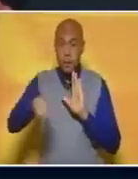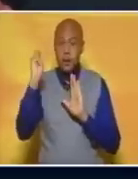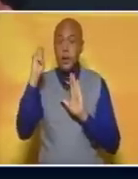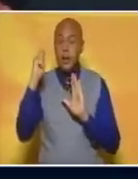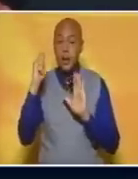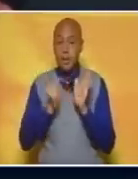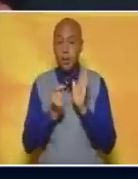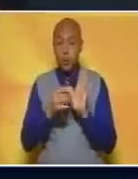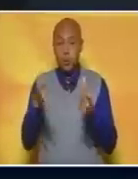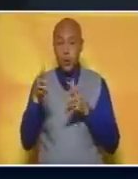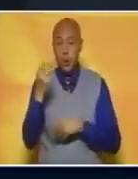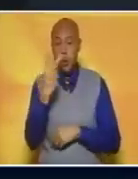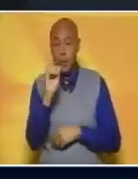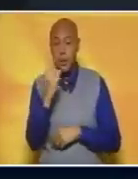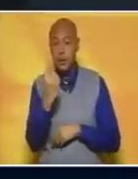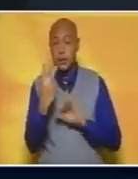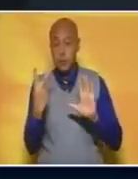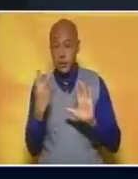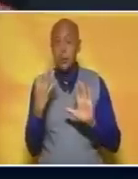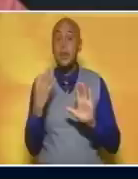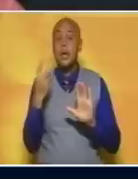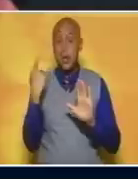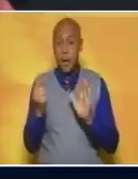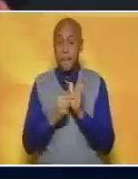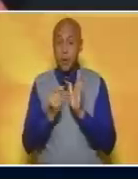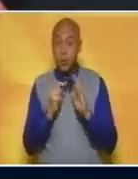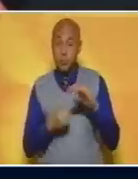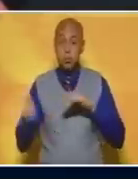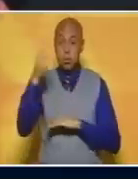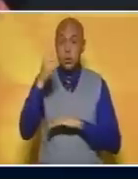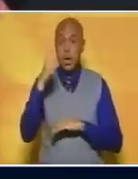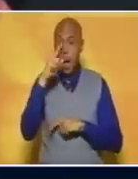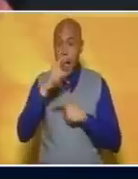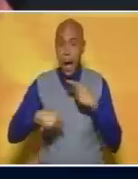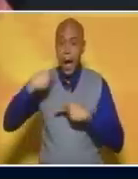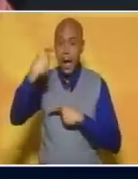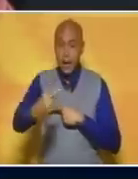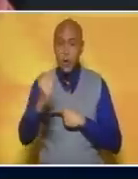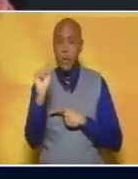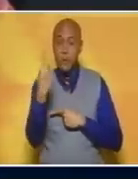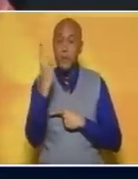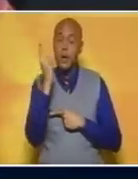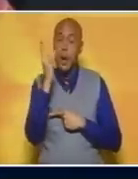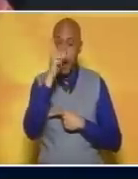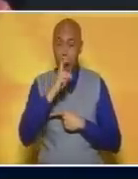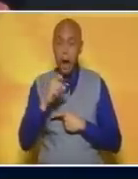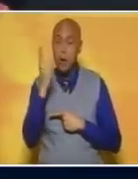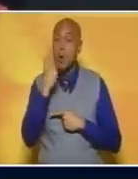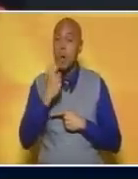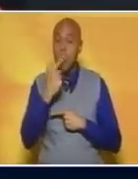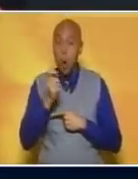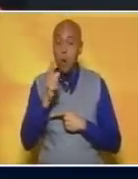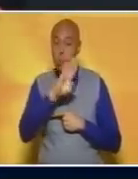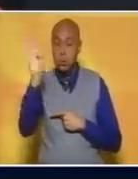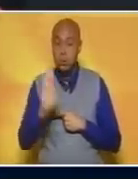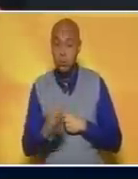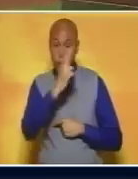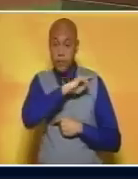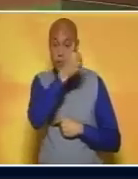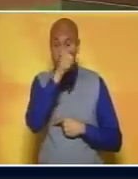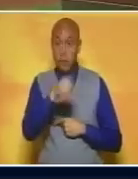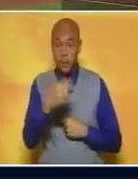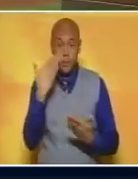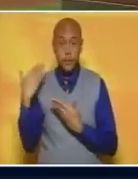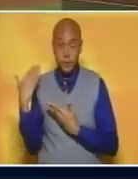en 2017, llevó a Boston al título al año siguiente en su primer año como manejador patirrojo. El reporte del comisionado de